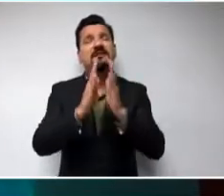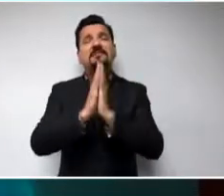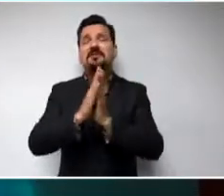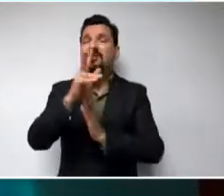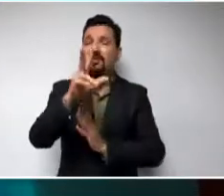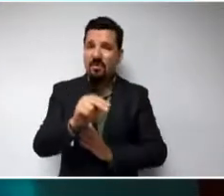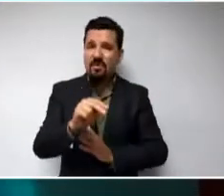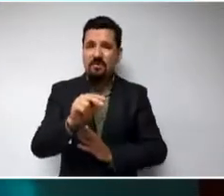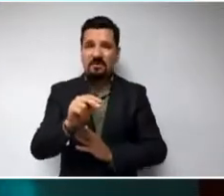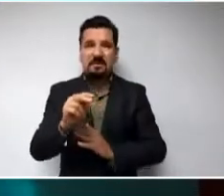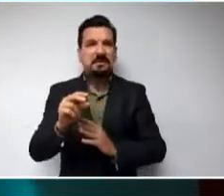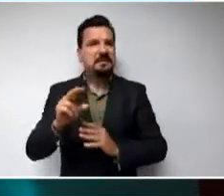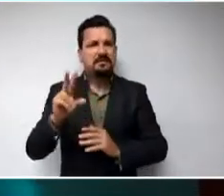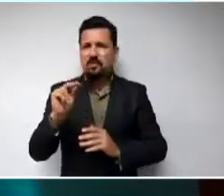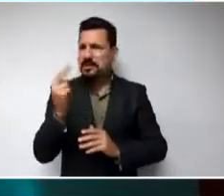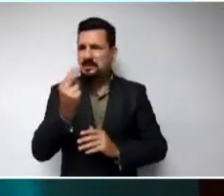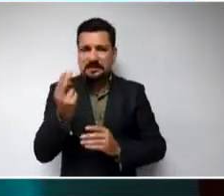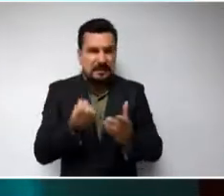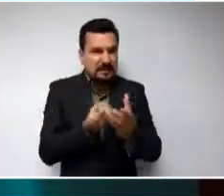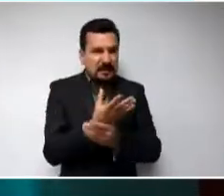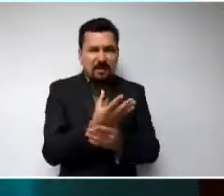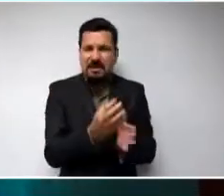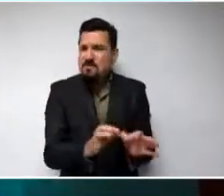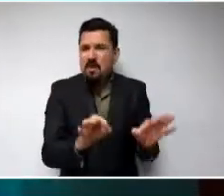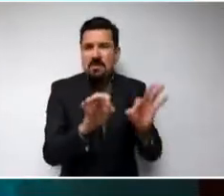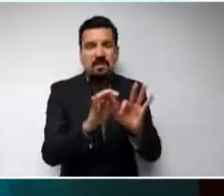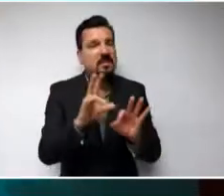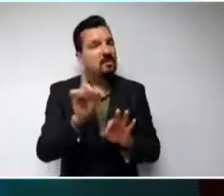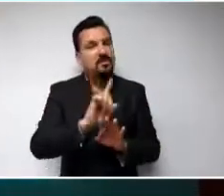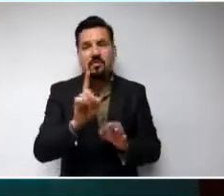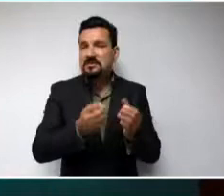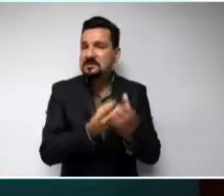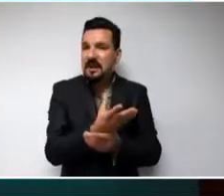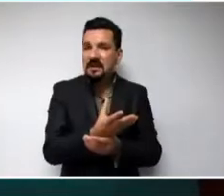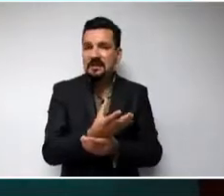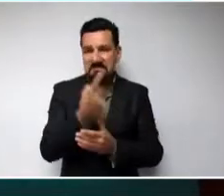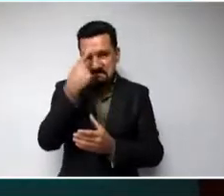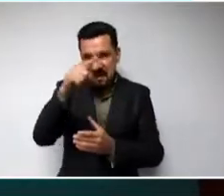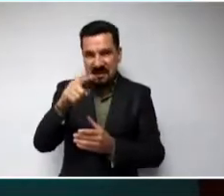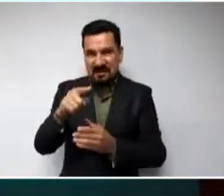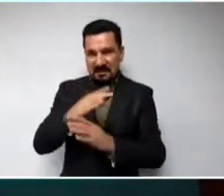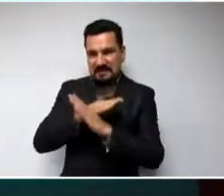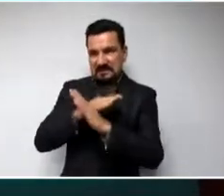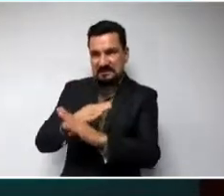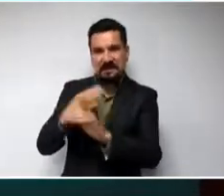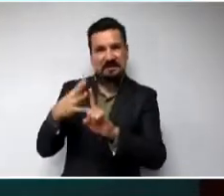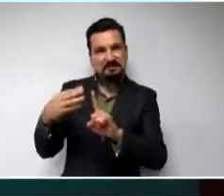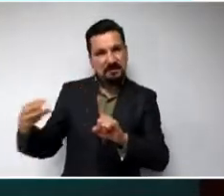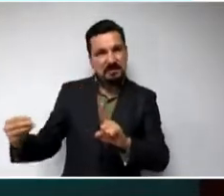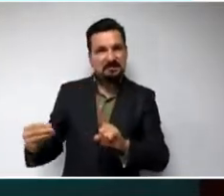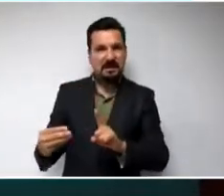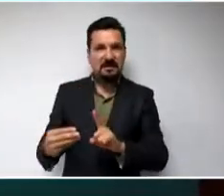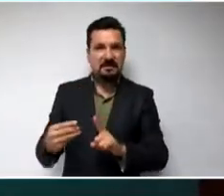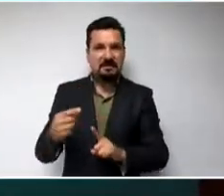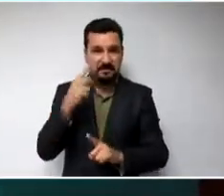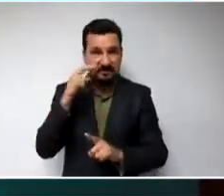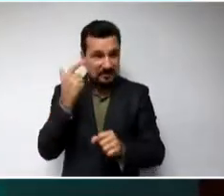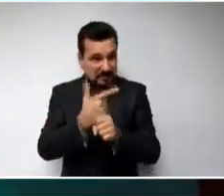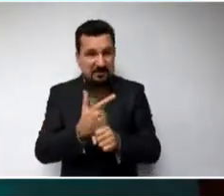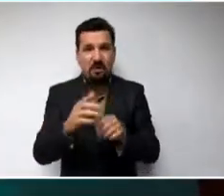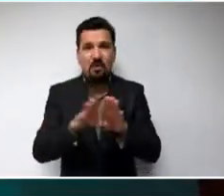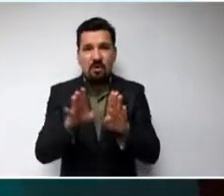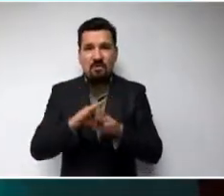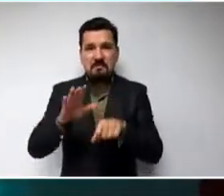te lo pido para detener la pandemia tú has visto como el número de contagios